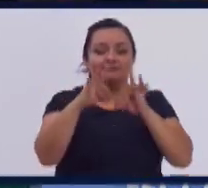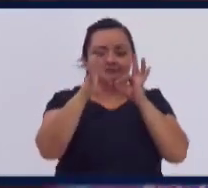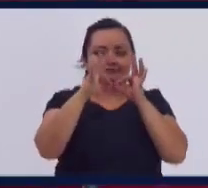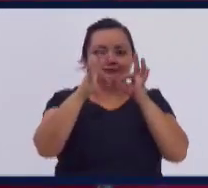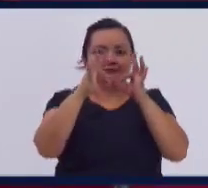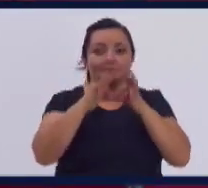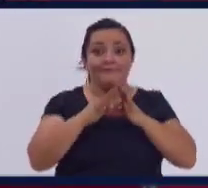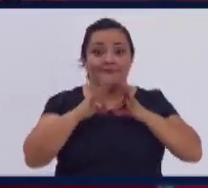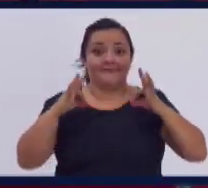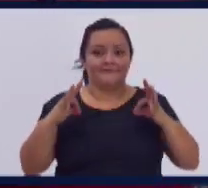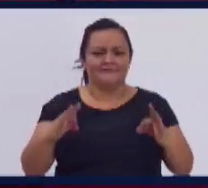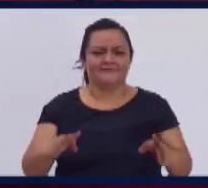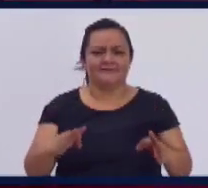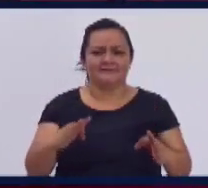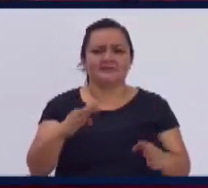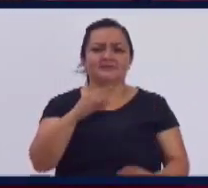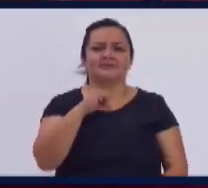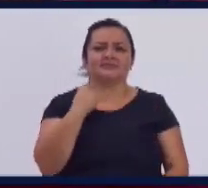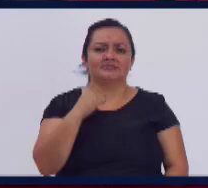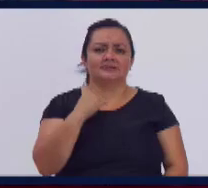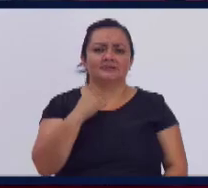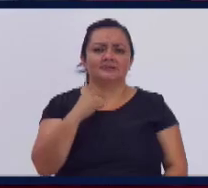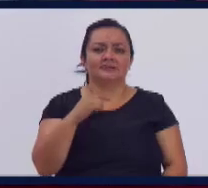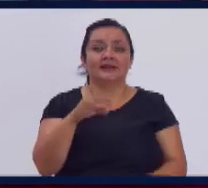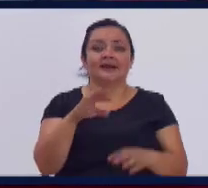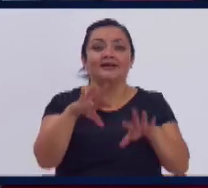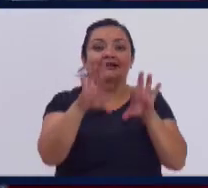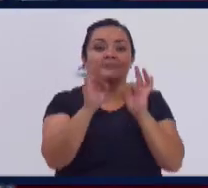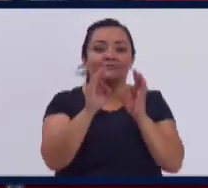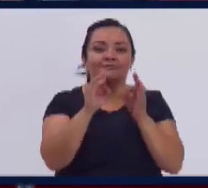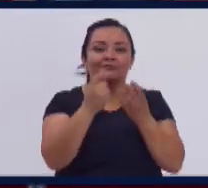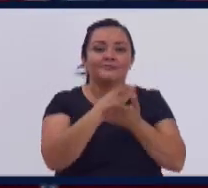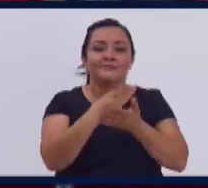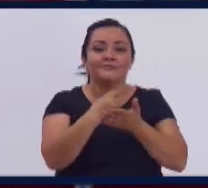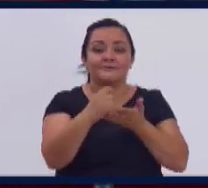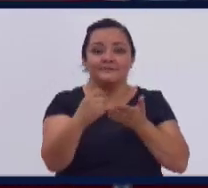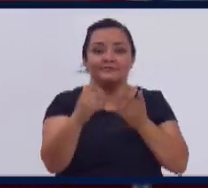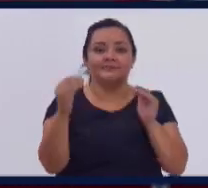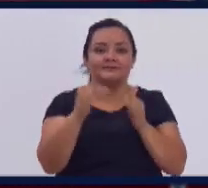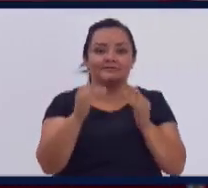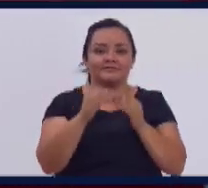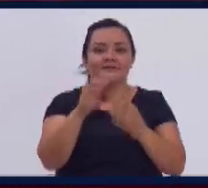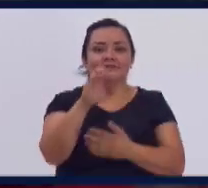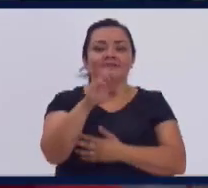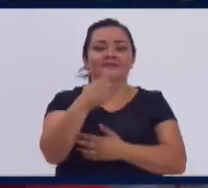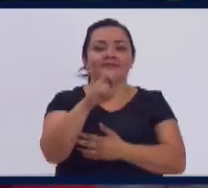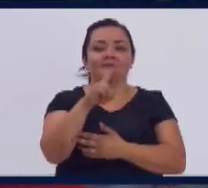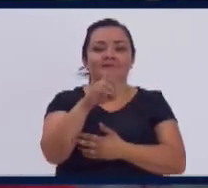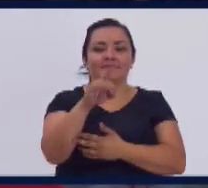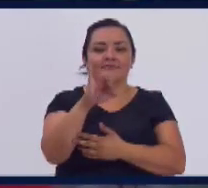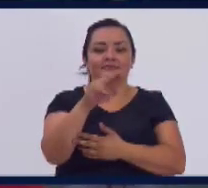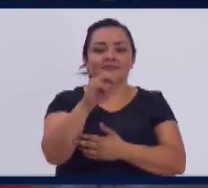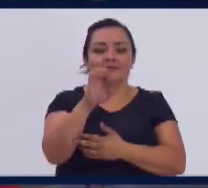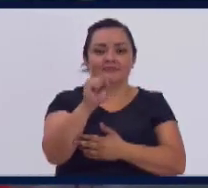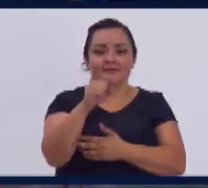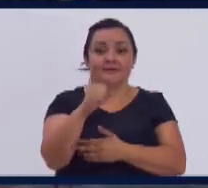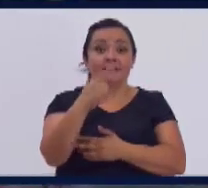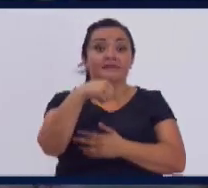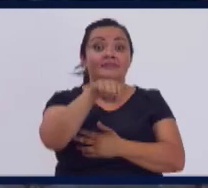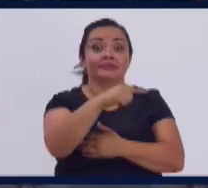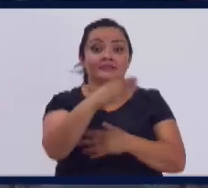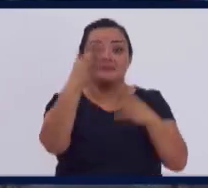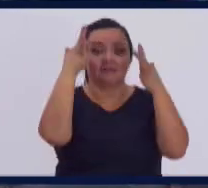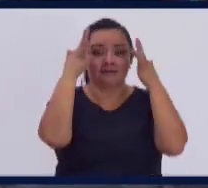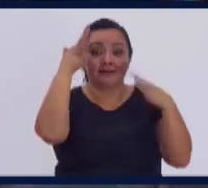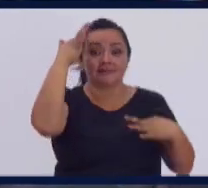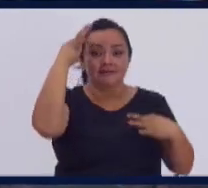fariseos, estaban los saduceos, estaban los escribas, estaban los herodianos, y ellos decidieron que